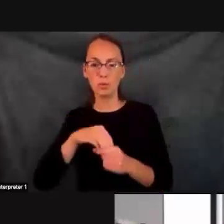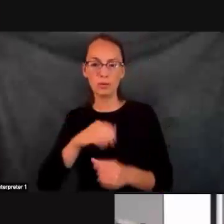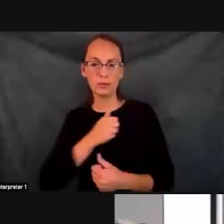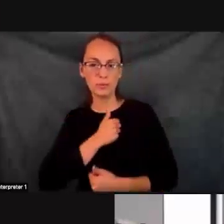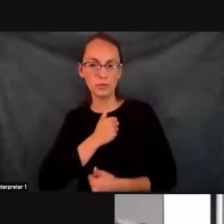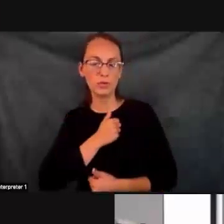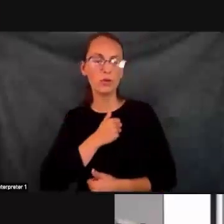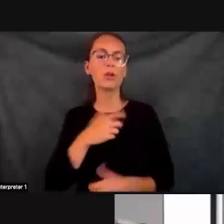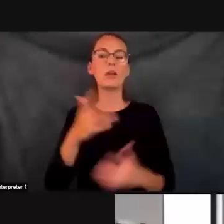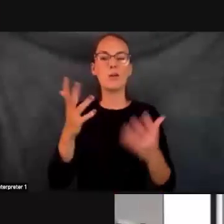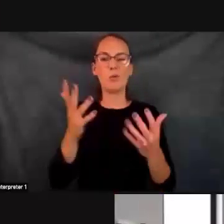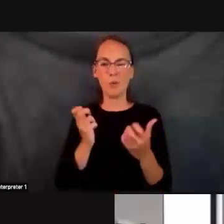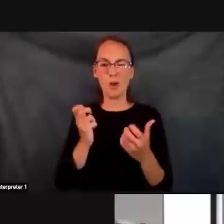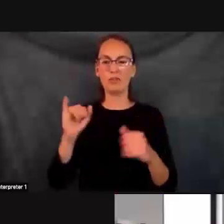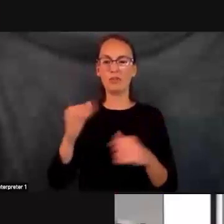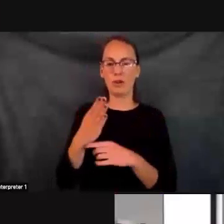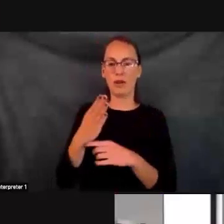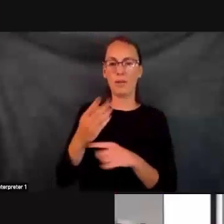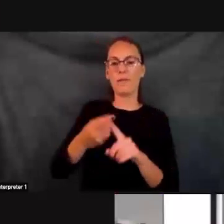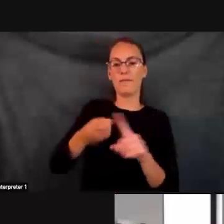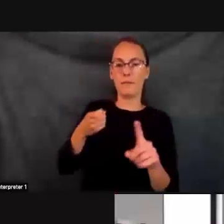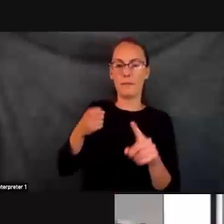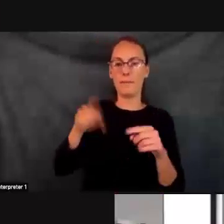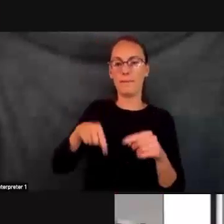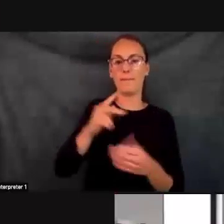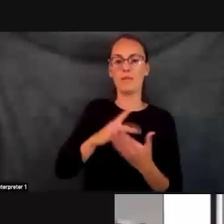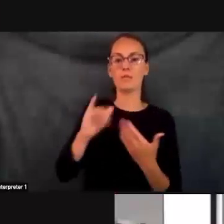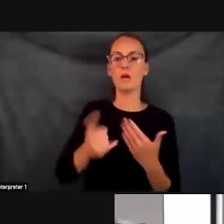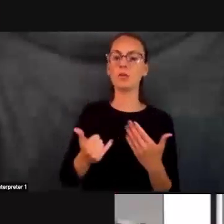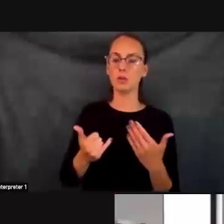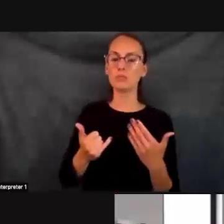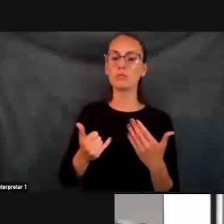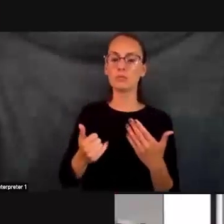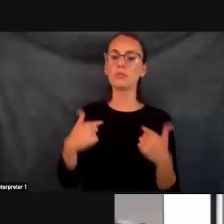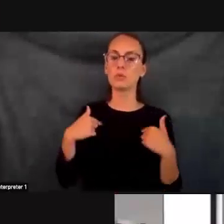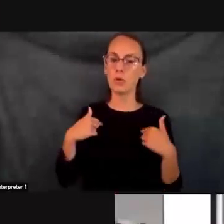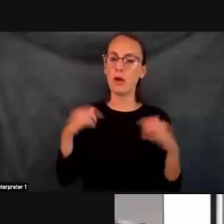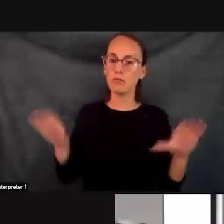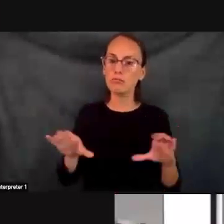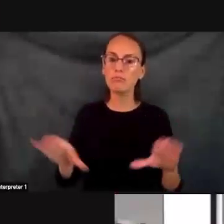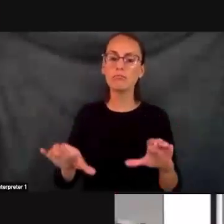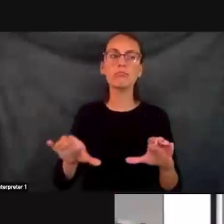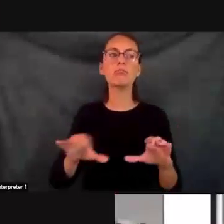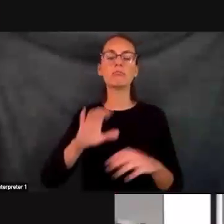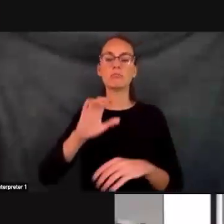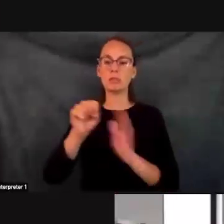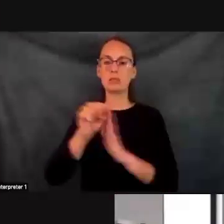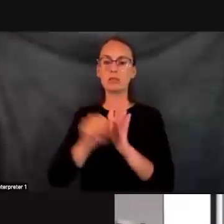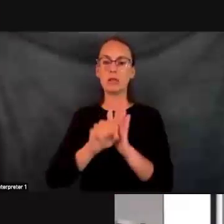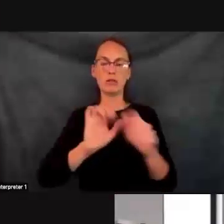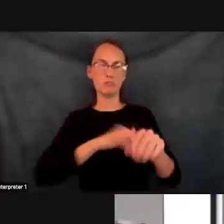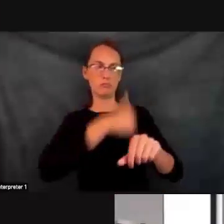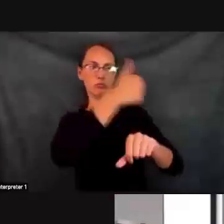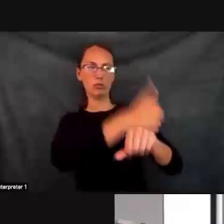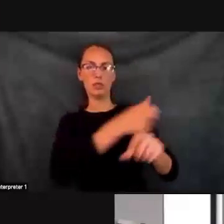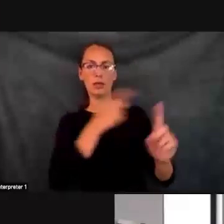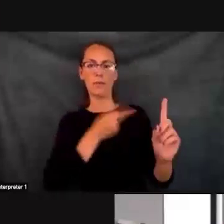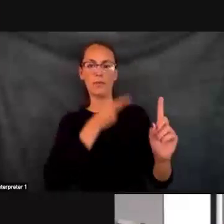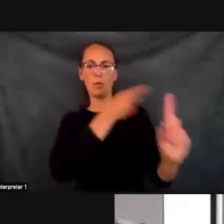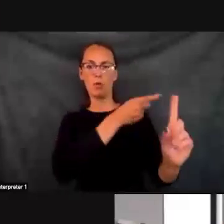tienen igualdad de oportunidades para trabajos y viviendas. Estamos en pasos críticos ahora,